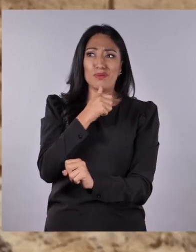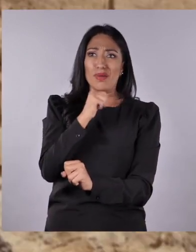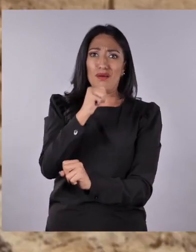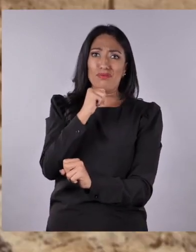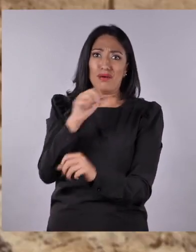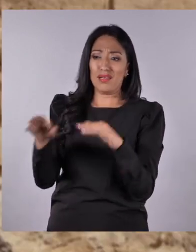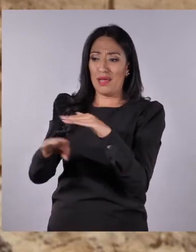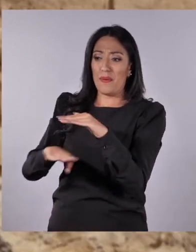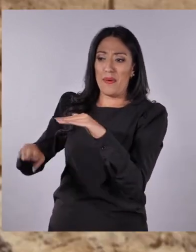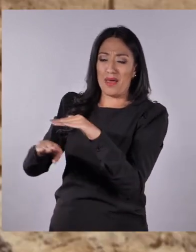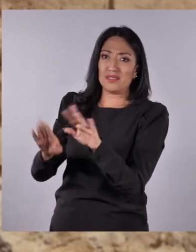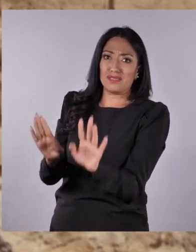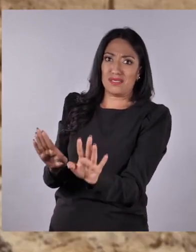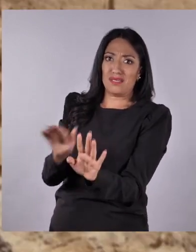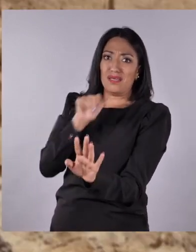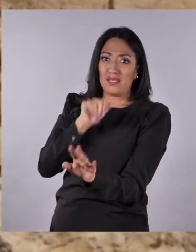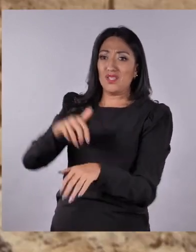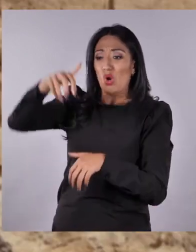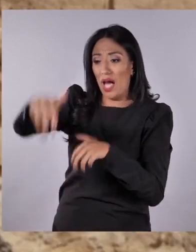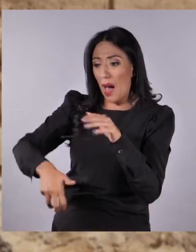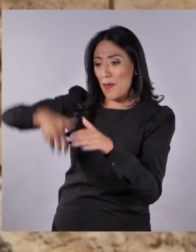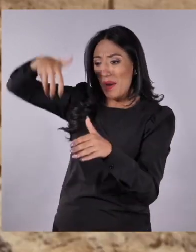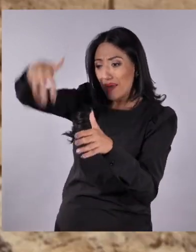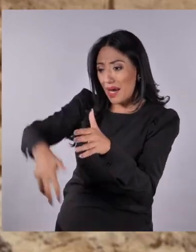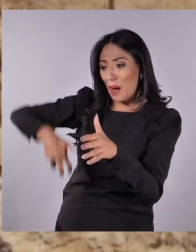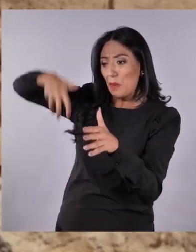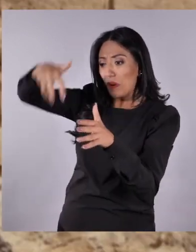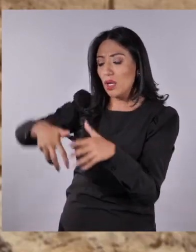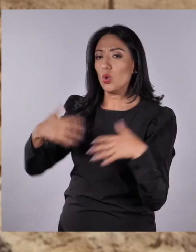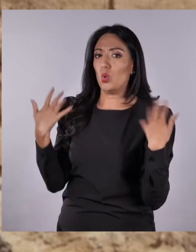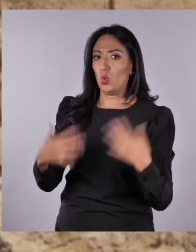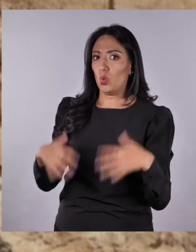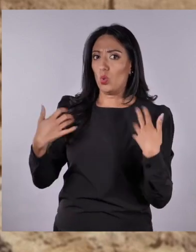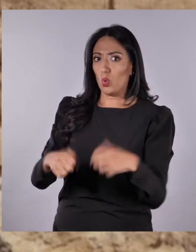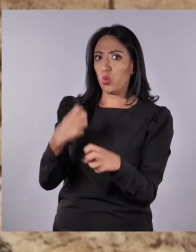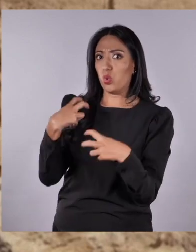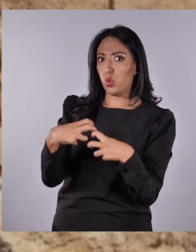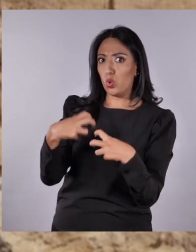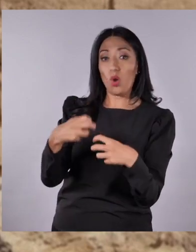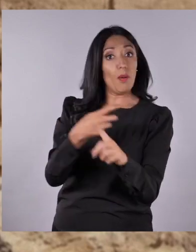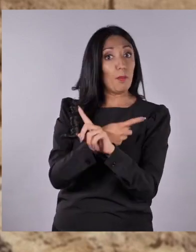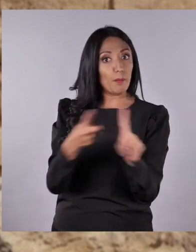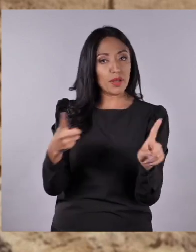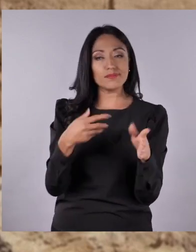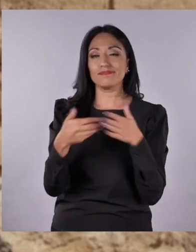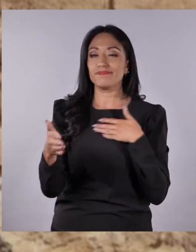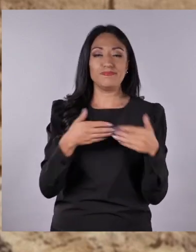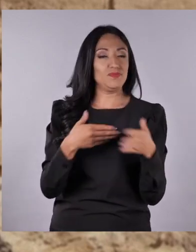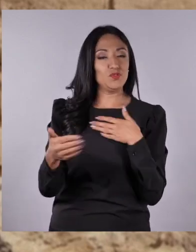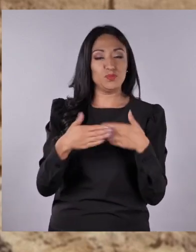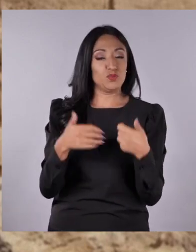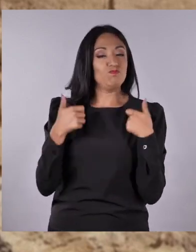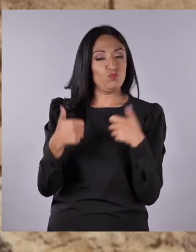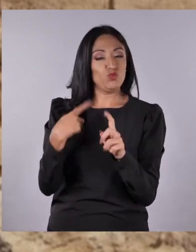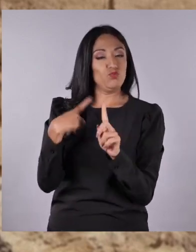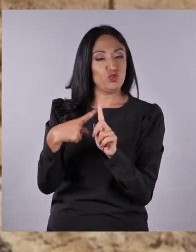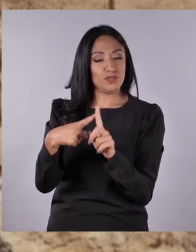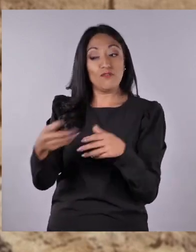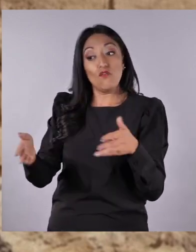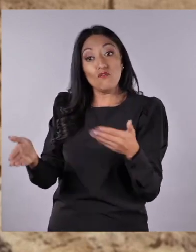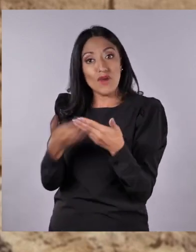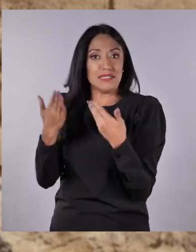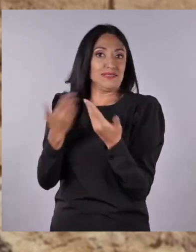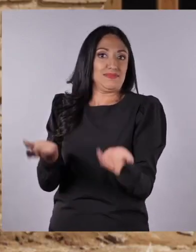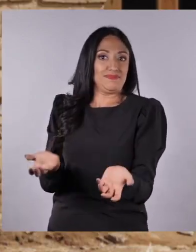no terminamos de hacer los cimientos. Esto de cavar ha sido cosa seria, pero entre todos es definitivamente mucho más